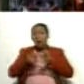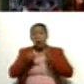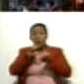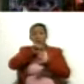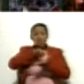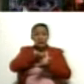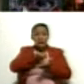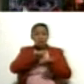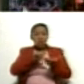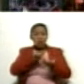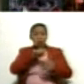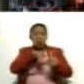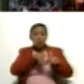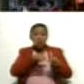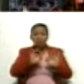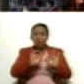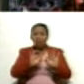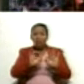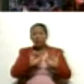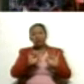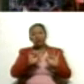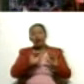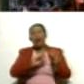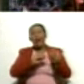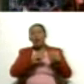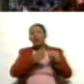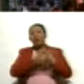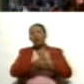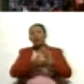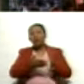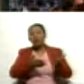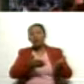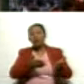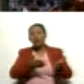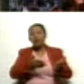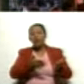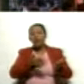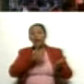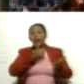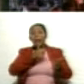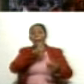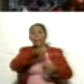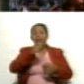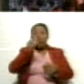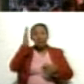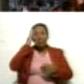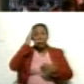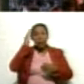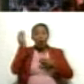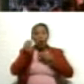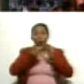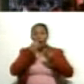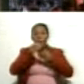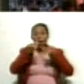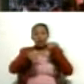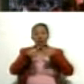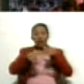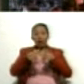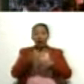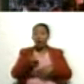no. Todo de acuerdo a quien sabe hacer una elección. Creo que